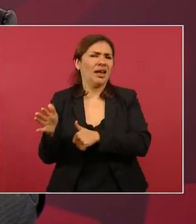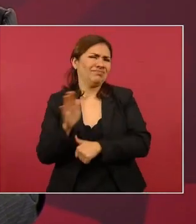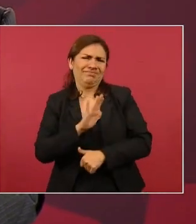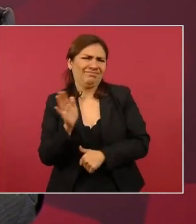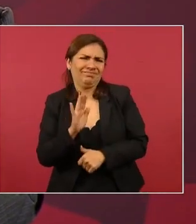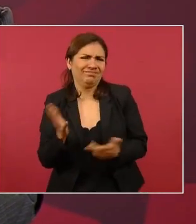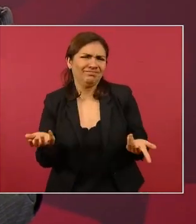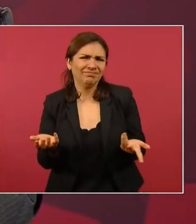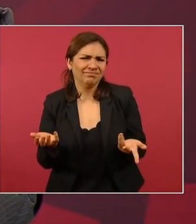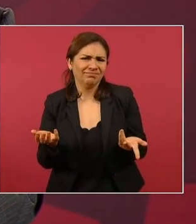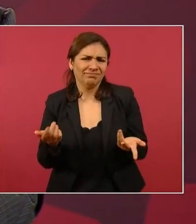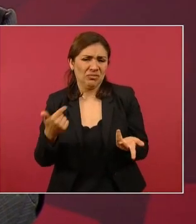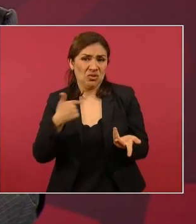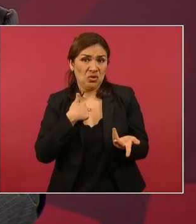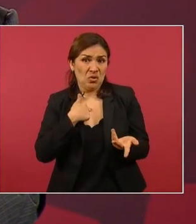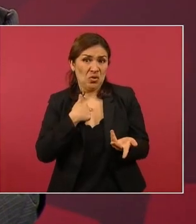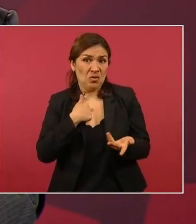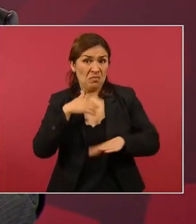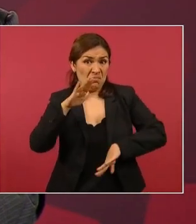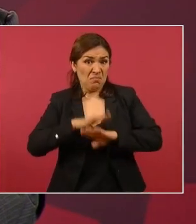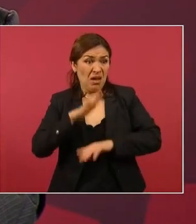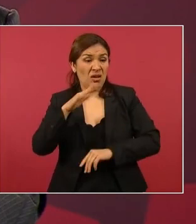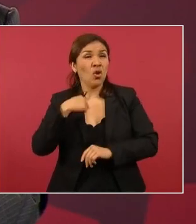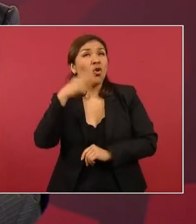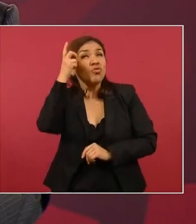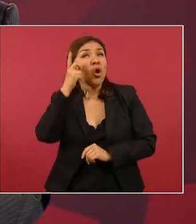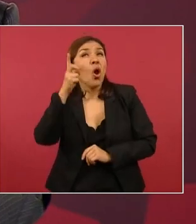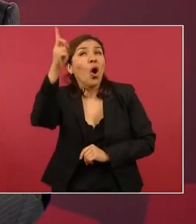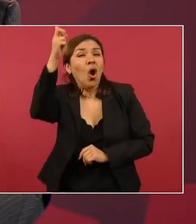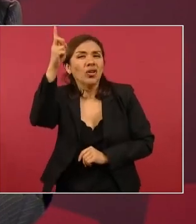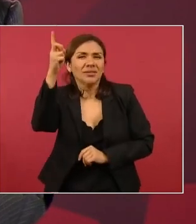no soy caudillo, no soy mesías, como